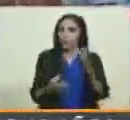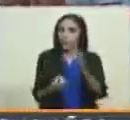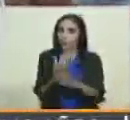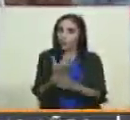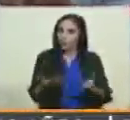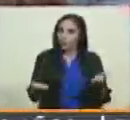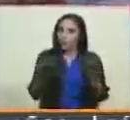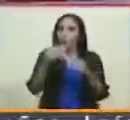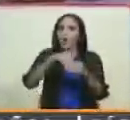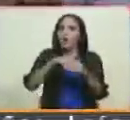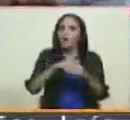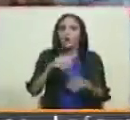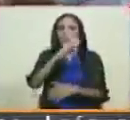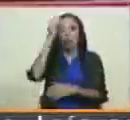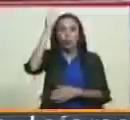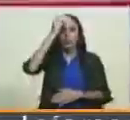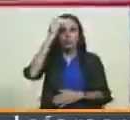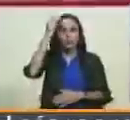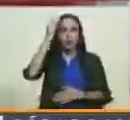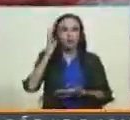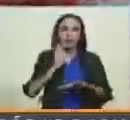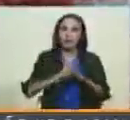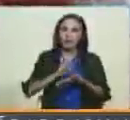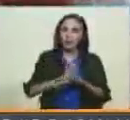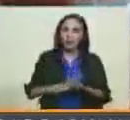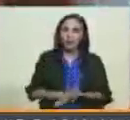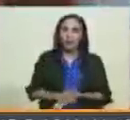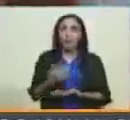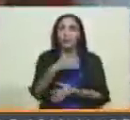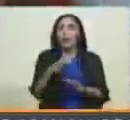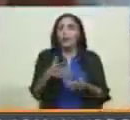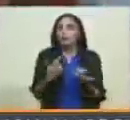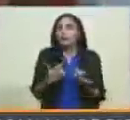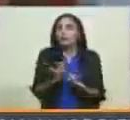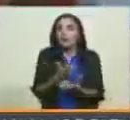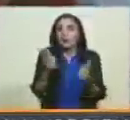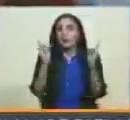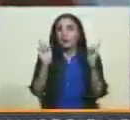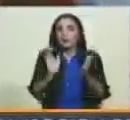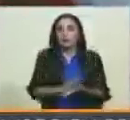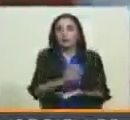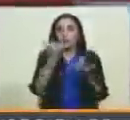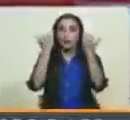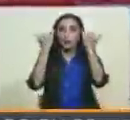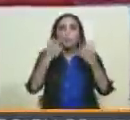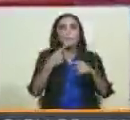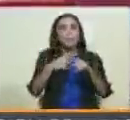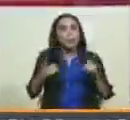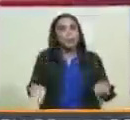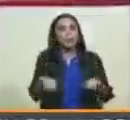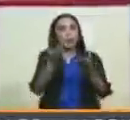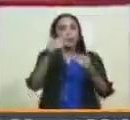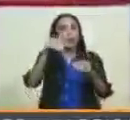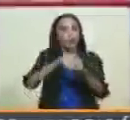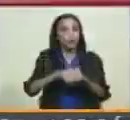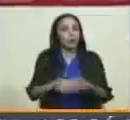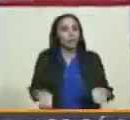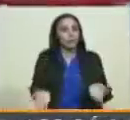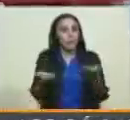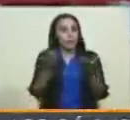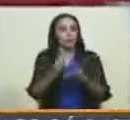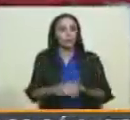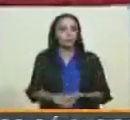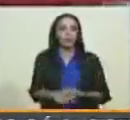A votar con conciencia, a votar por su libre elección, pero votar. Llamo al pueblo